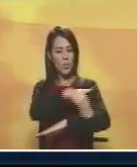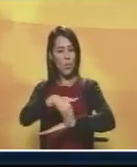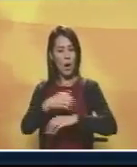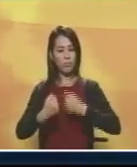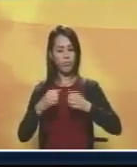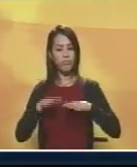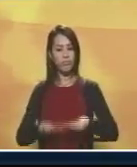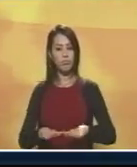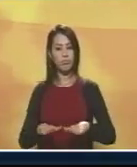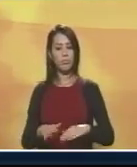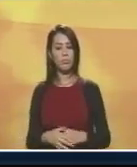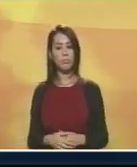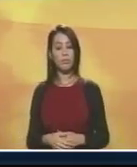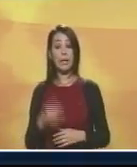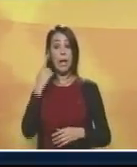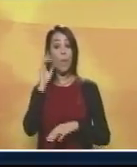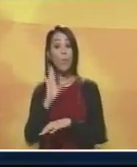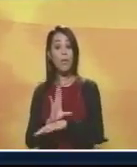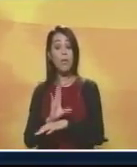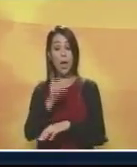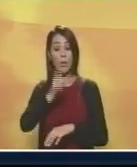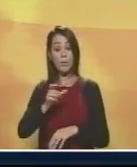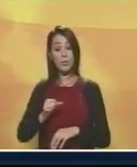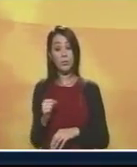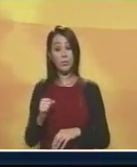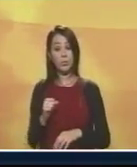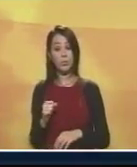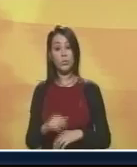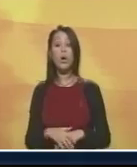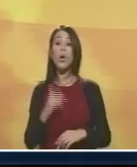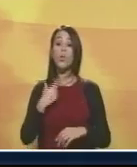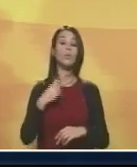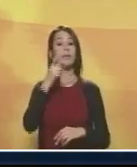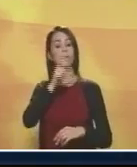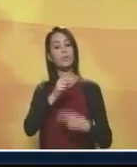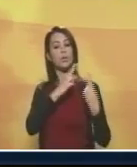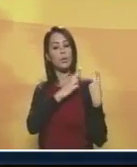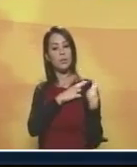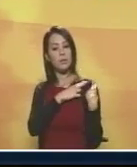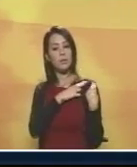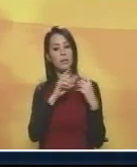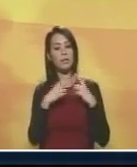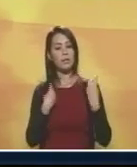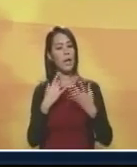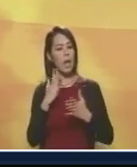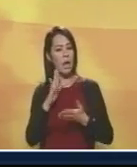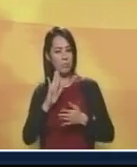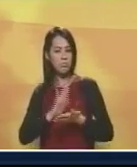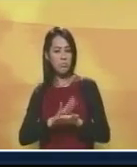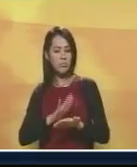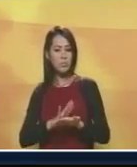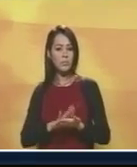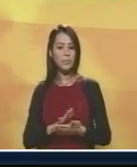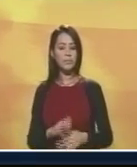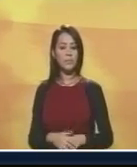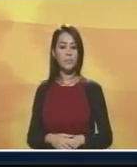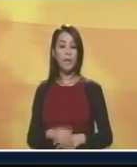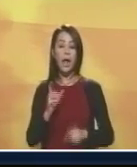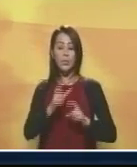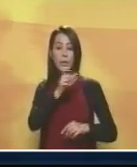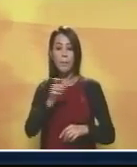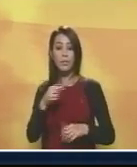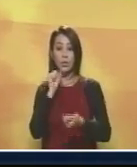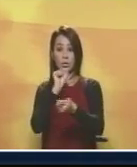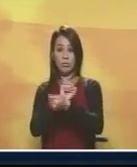al complejo, que cuenta con máxima seguridad. Un portavoz de la agencia señaló que la situación está bajo control. Se conoció que al menos un sospechoso